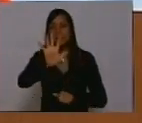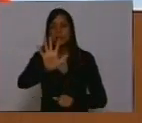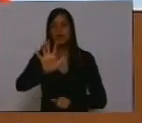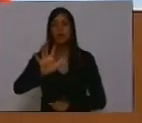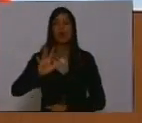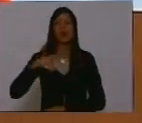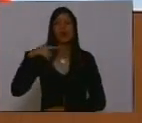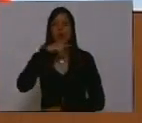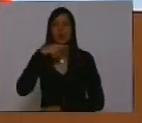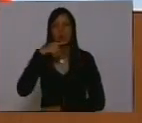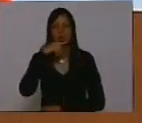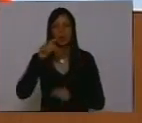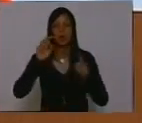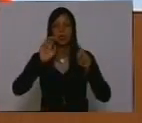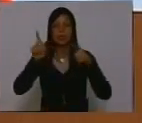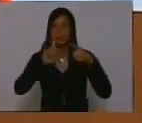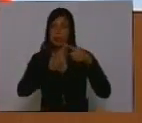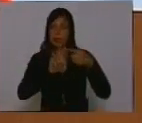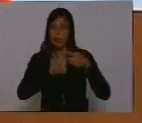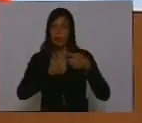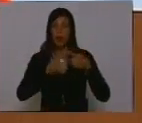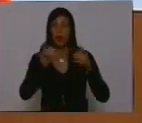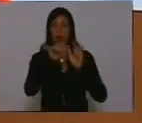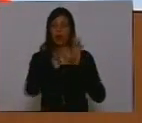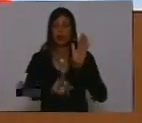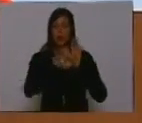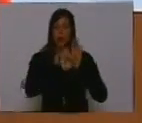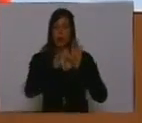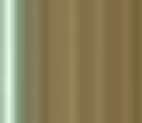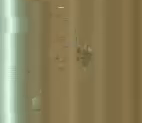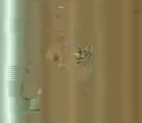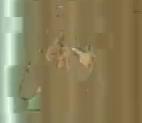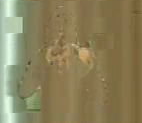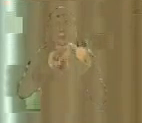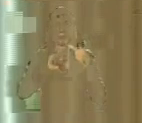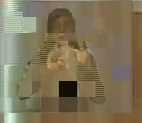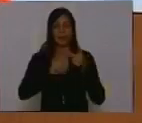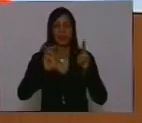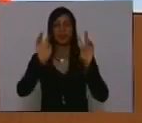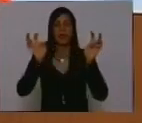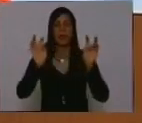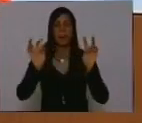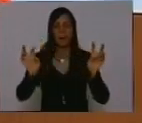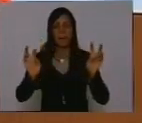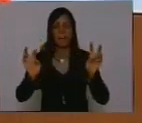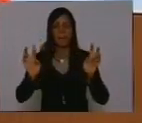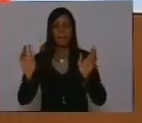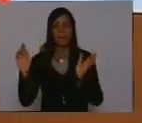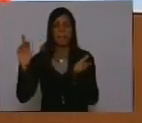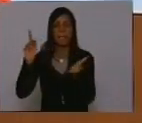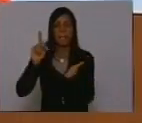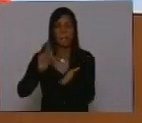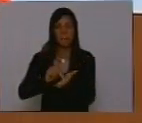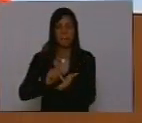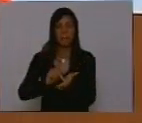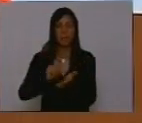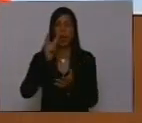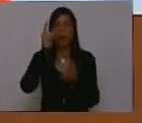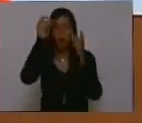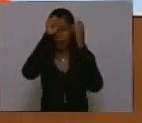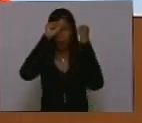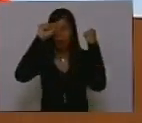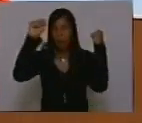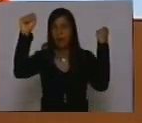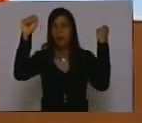1, constituyente, capítulo adultos y adultas mayores. Y en el segundo punto, la participación del ex embajador,